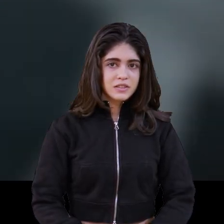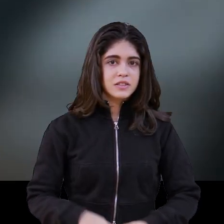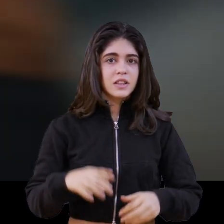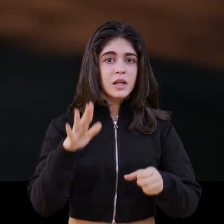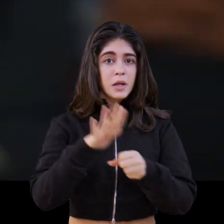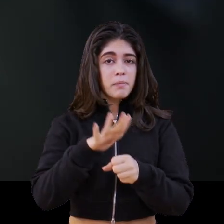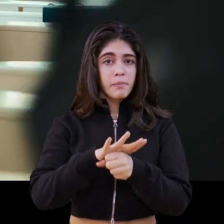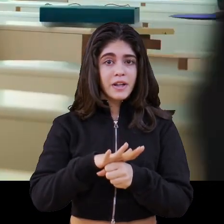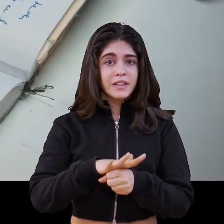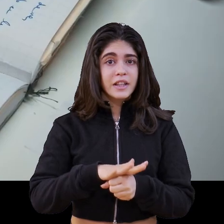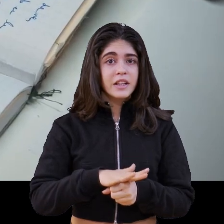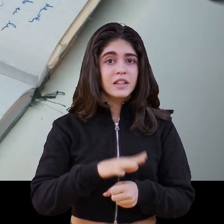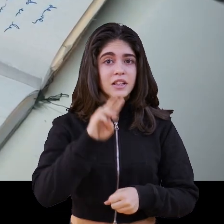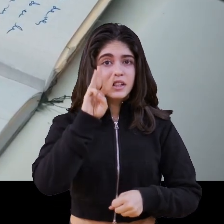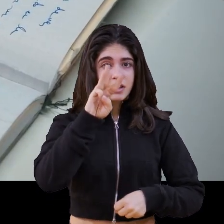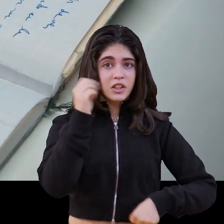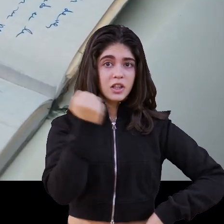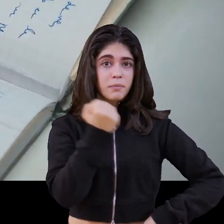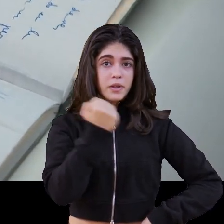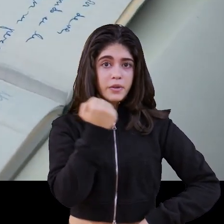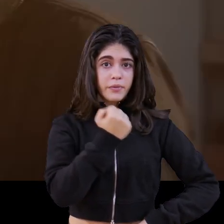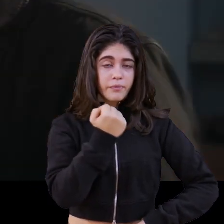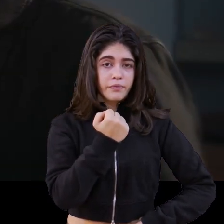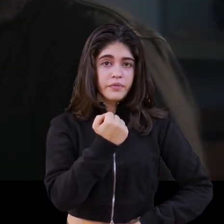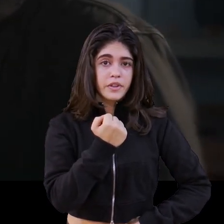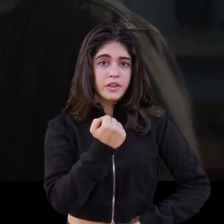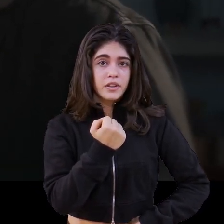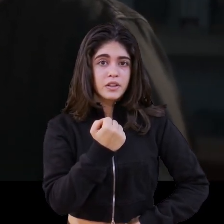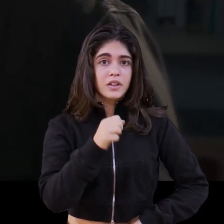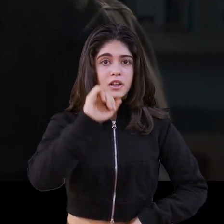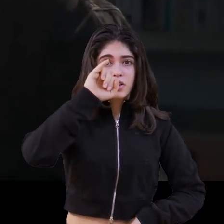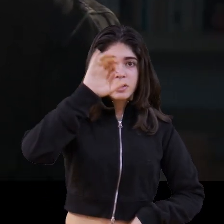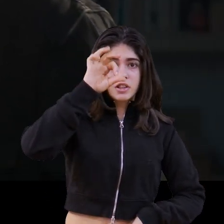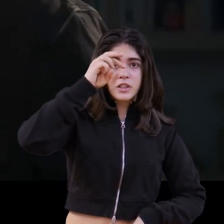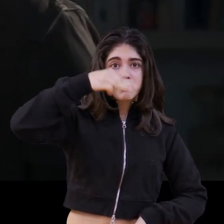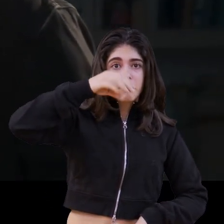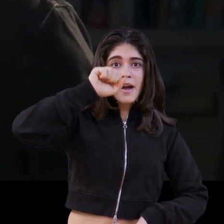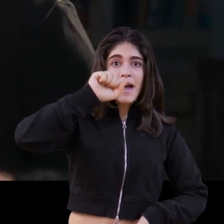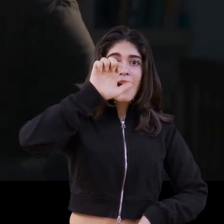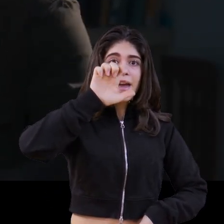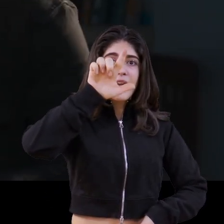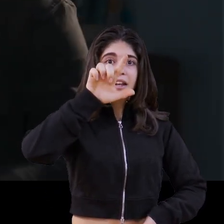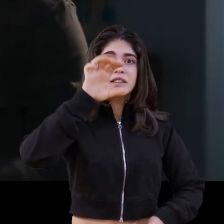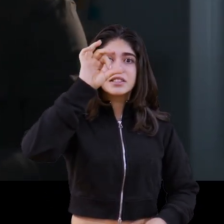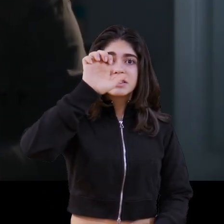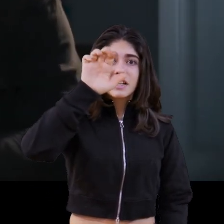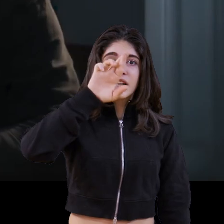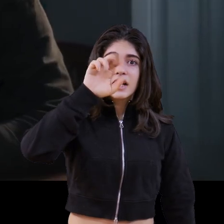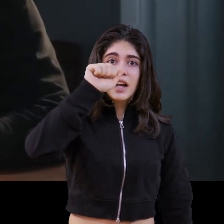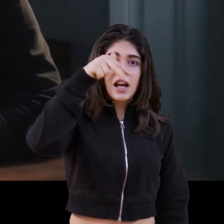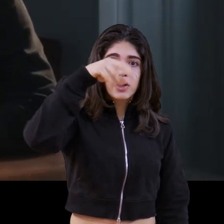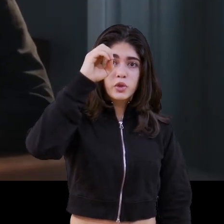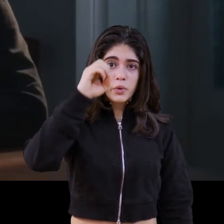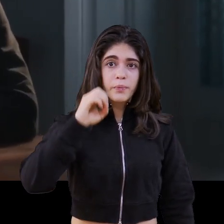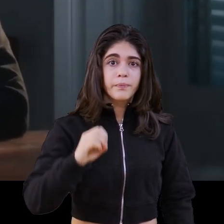Y ya para el martes, día 3 de diciembre, Ismael Serrano ofrecerá a su espectáculo La canción de nuestras vidas. Será en el Gran